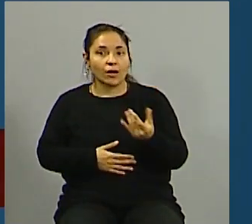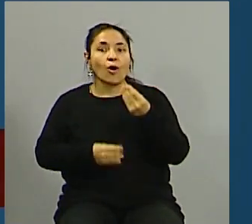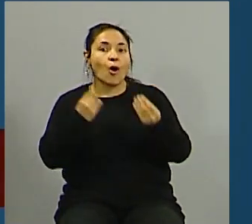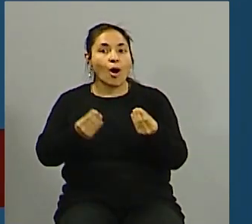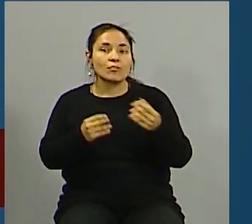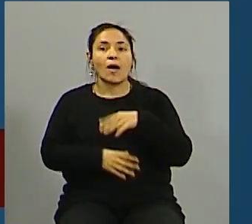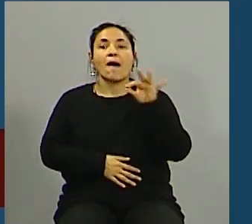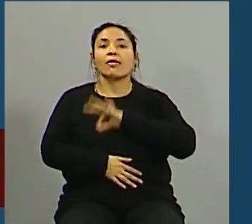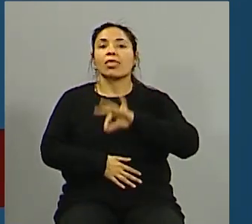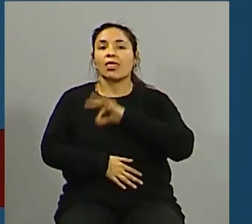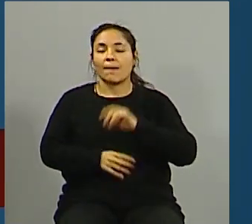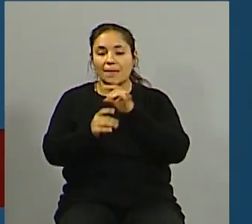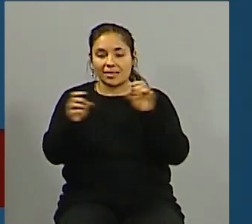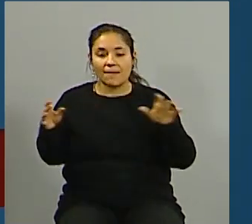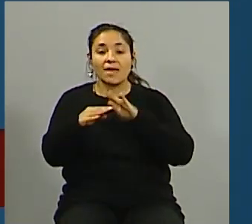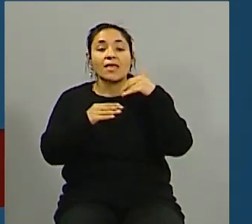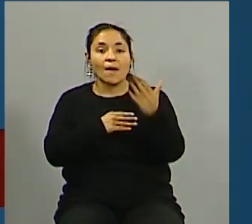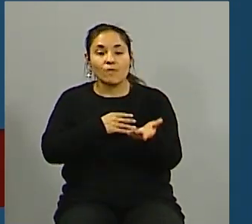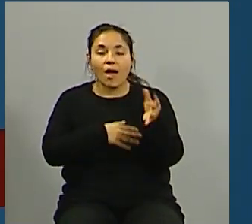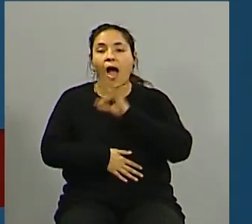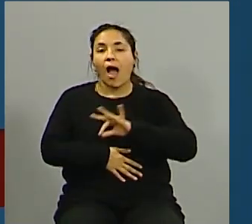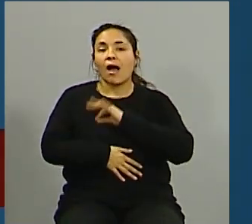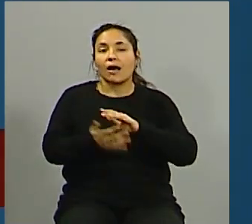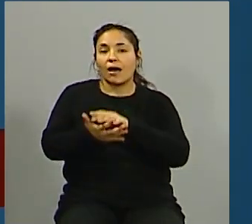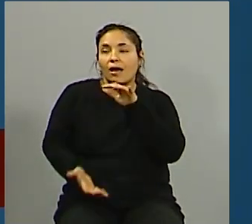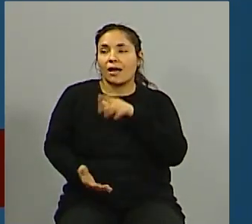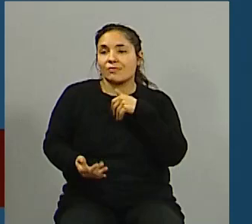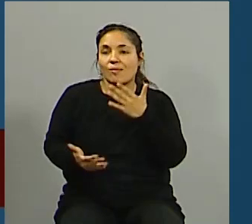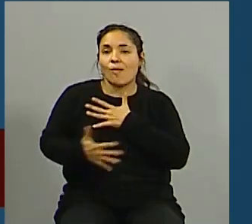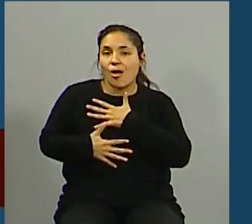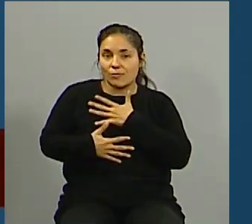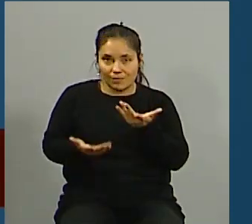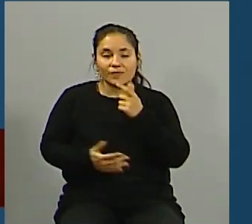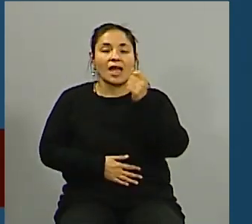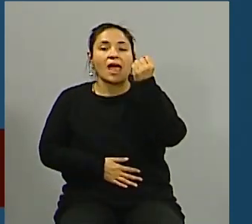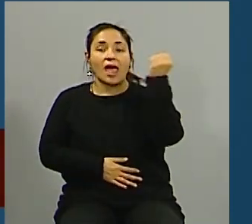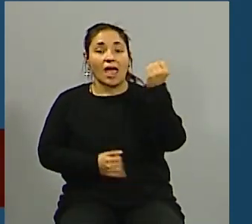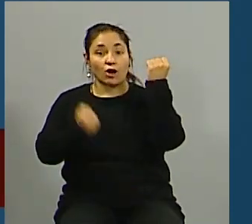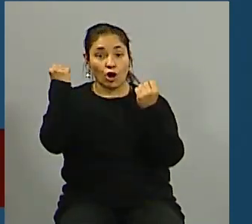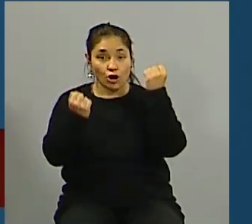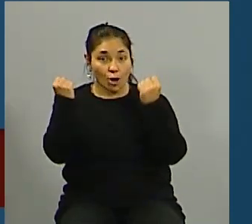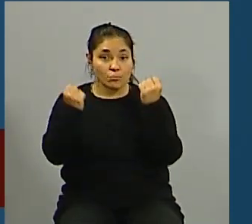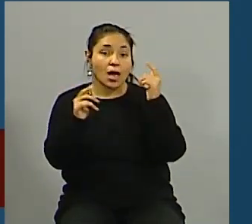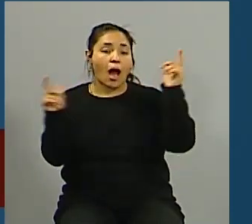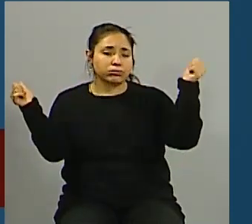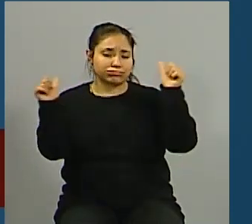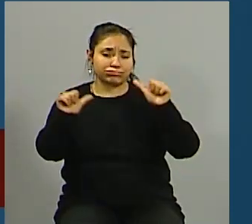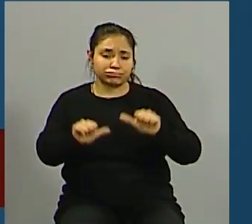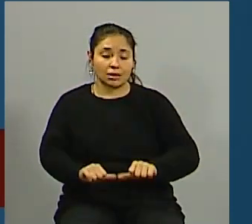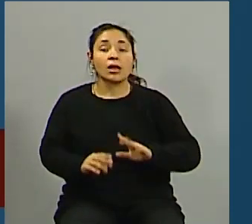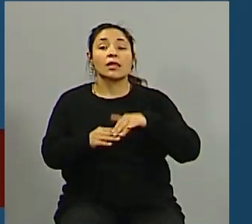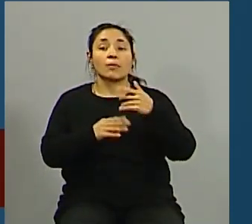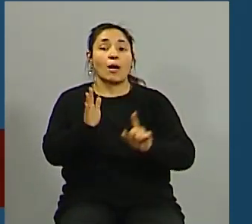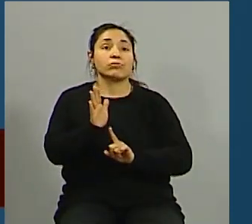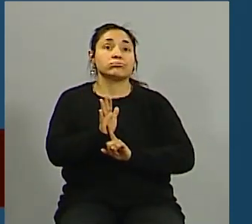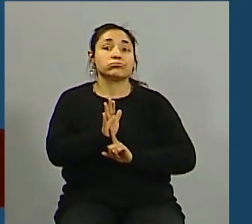los beneficios de la salida de la pandemia, porque generalmente lo que pasa es cuando la economía cae tanto, después pega un rebote importante. Este